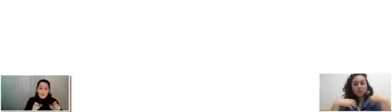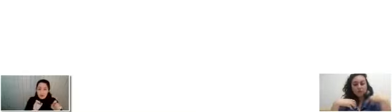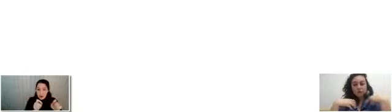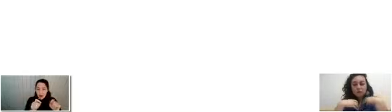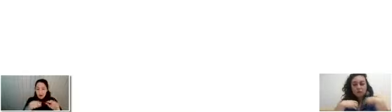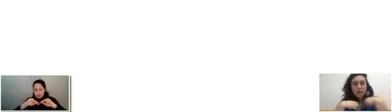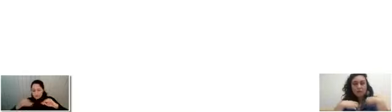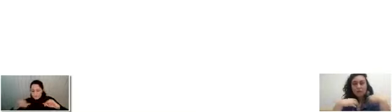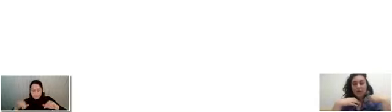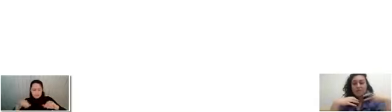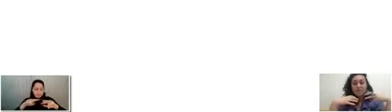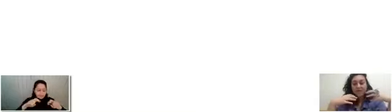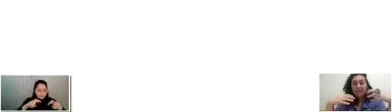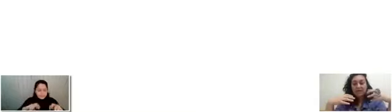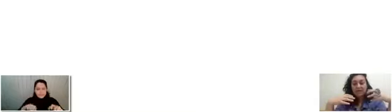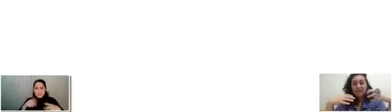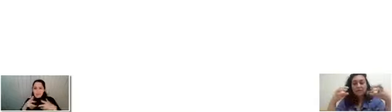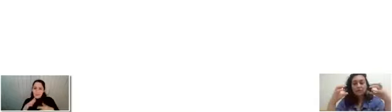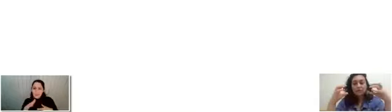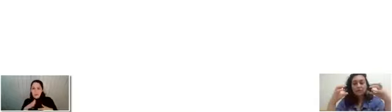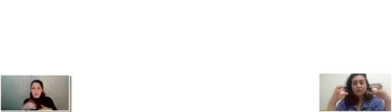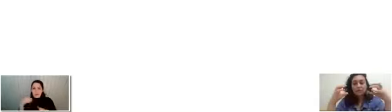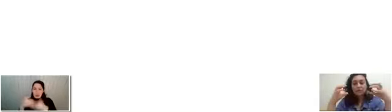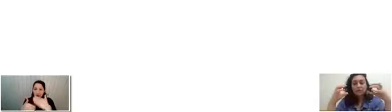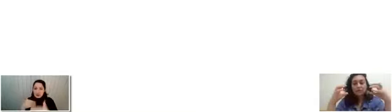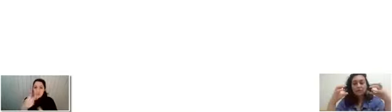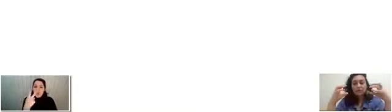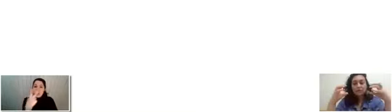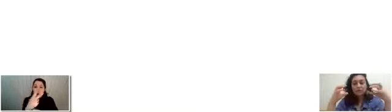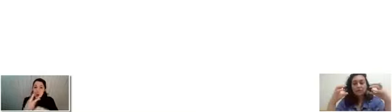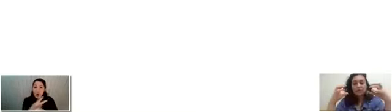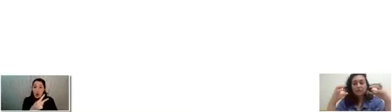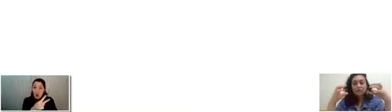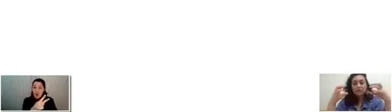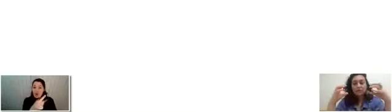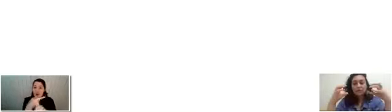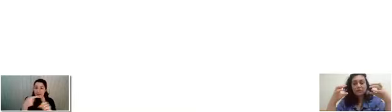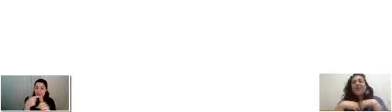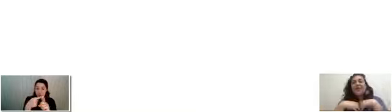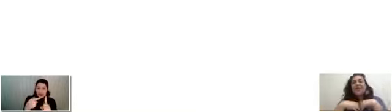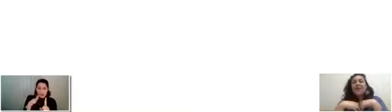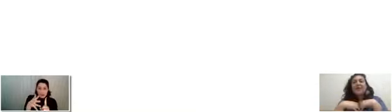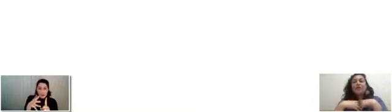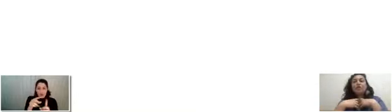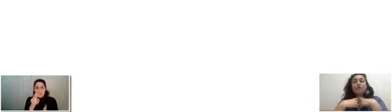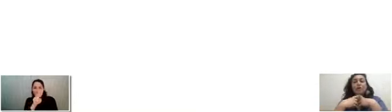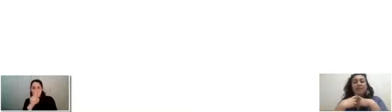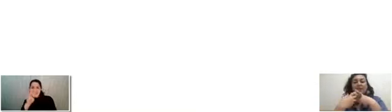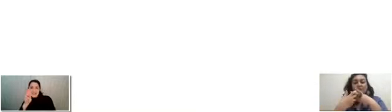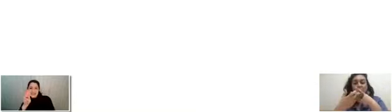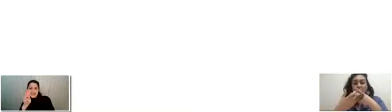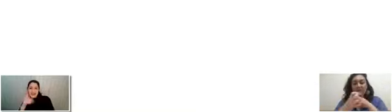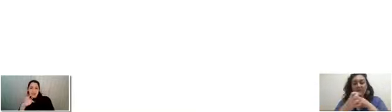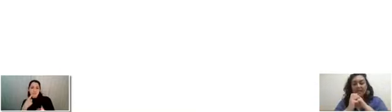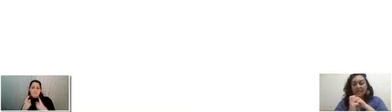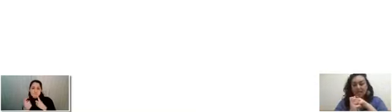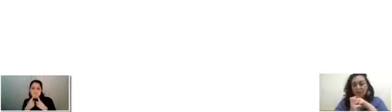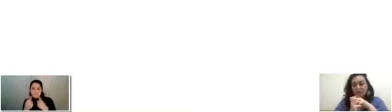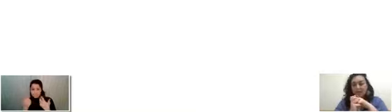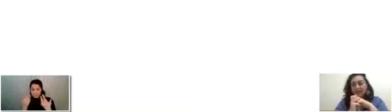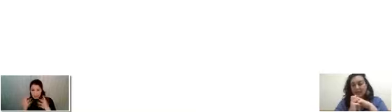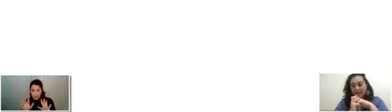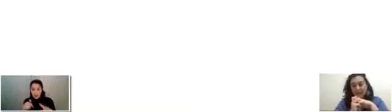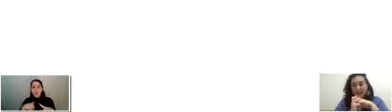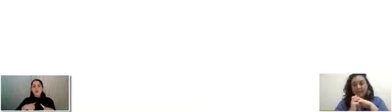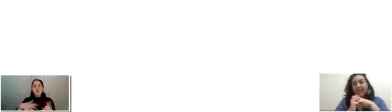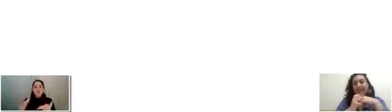toma 2 horas y media procesar 23 muestras en paralelo, nosotros obtenemos el material genético, el RNA